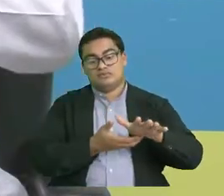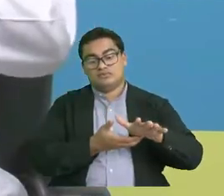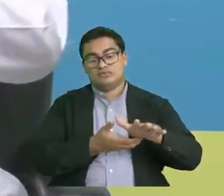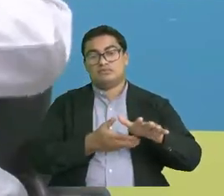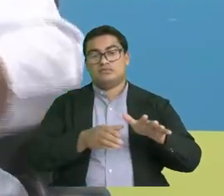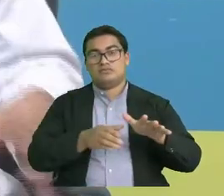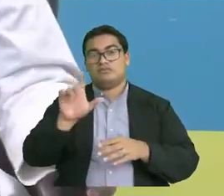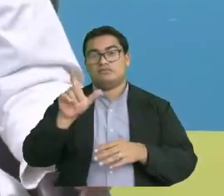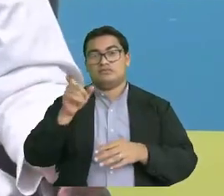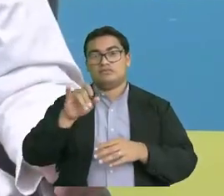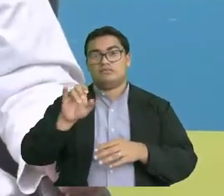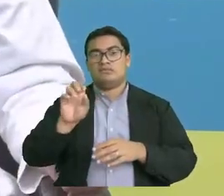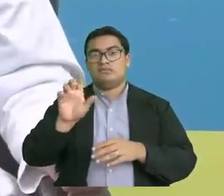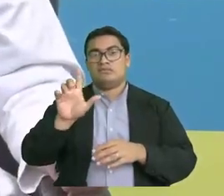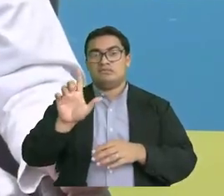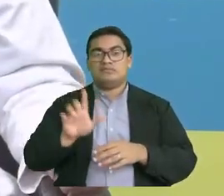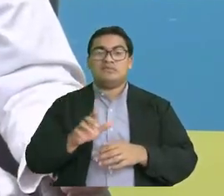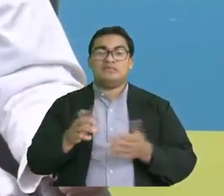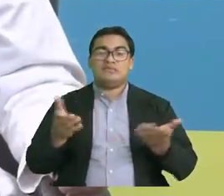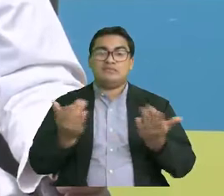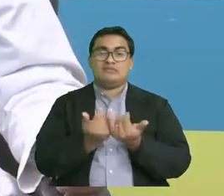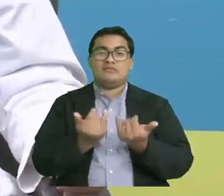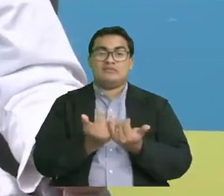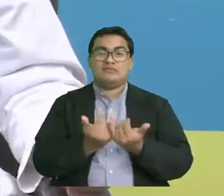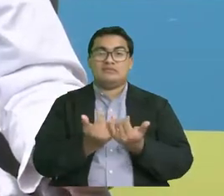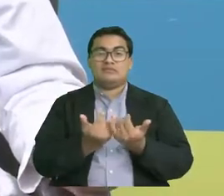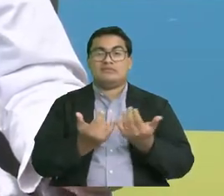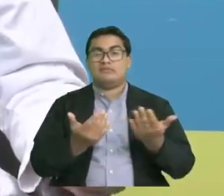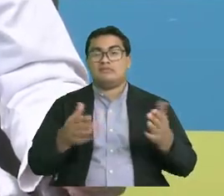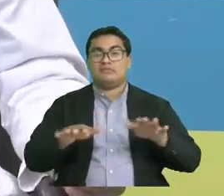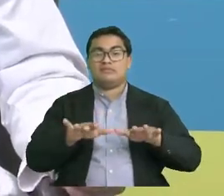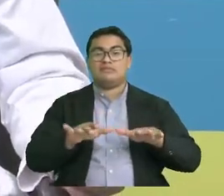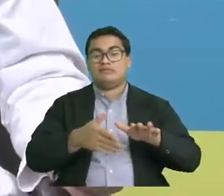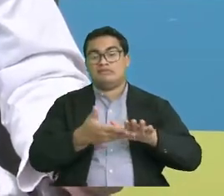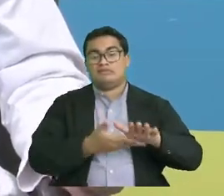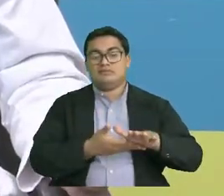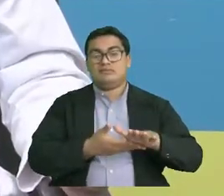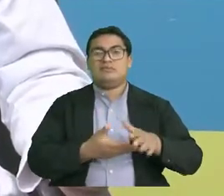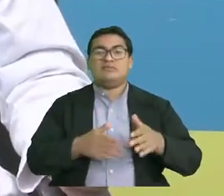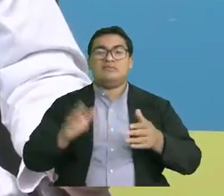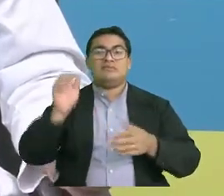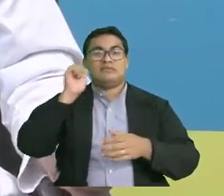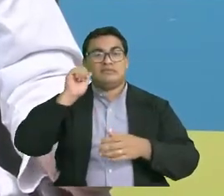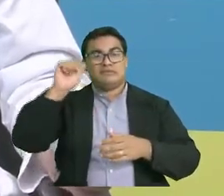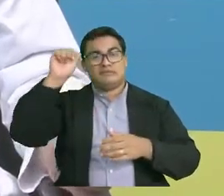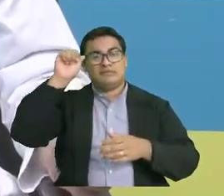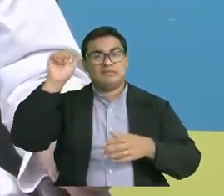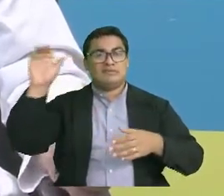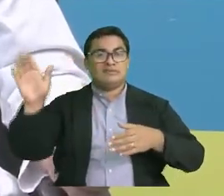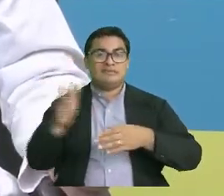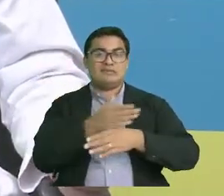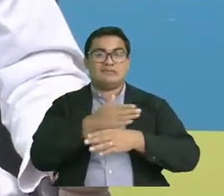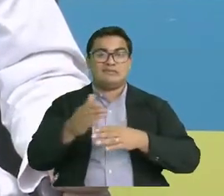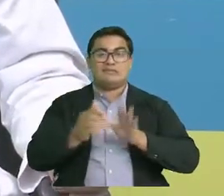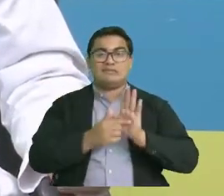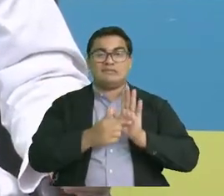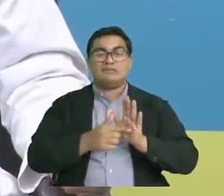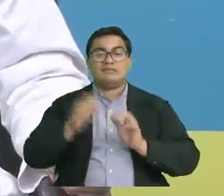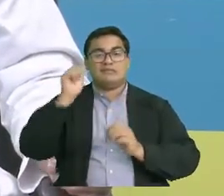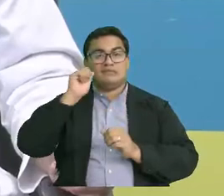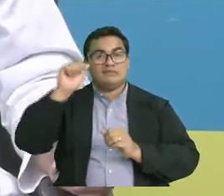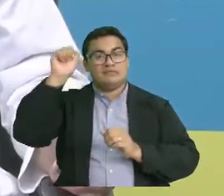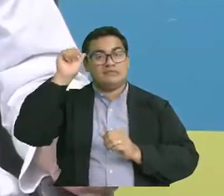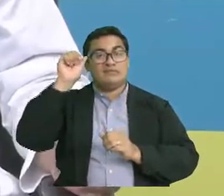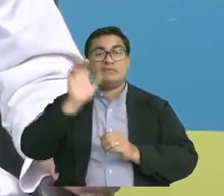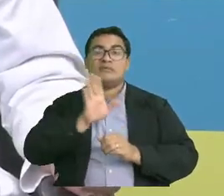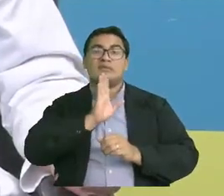el desequilibrio en estas dos fuerzas produce pie plano. Mm. En el adulto es diferente, porque en el adulto debemos